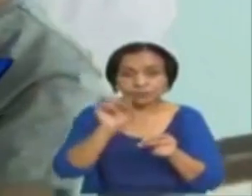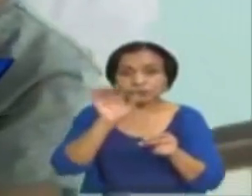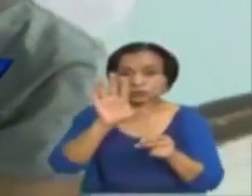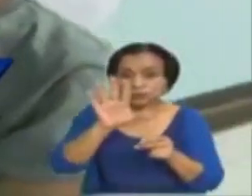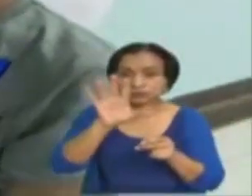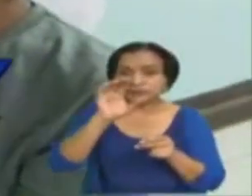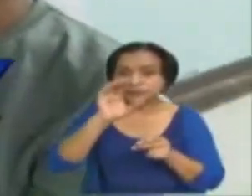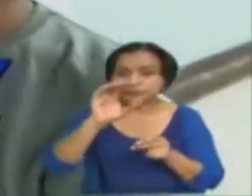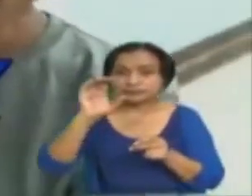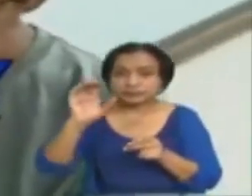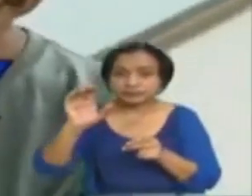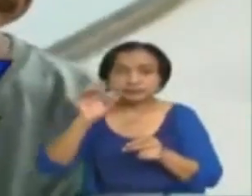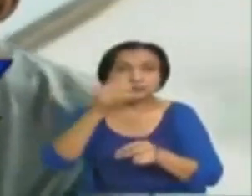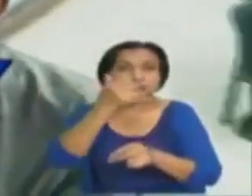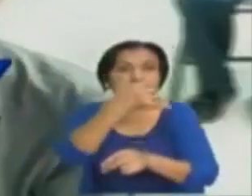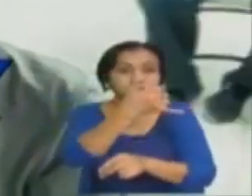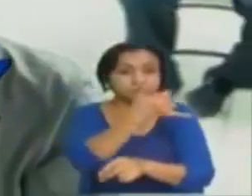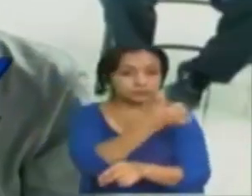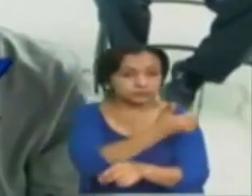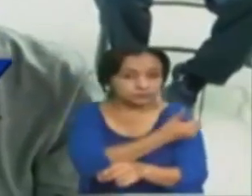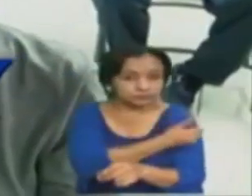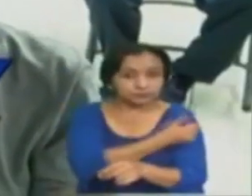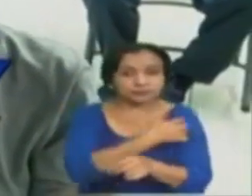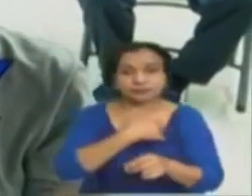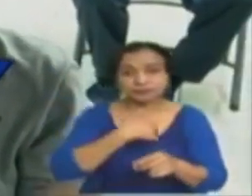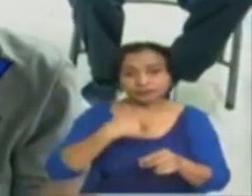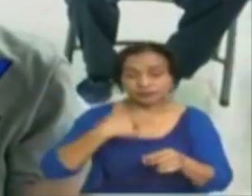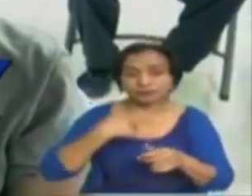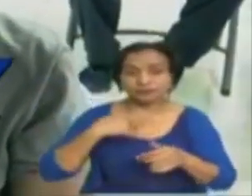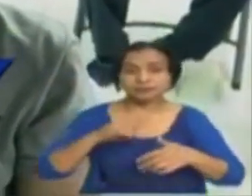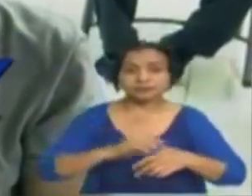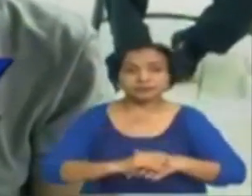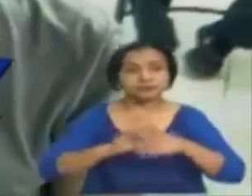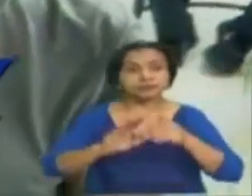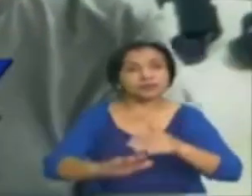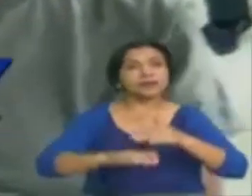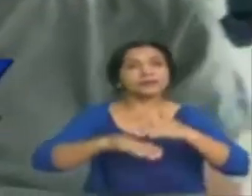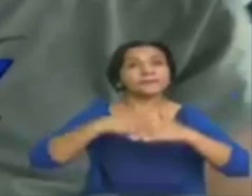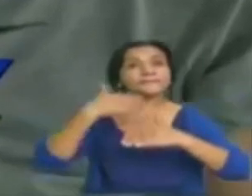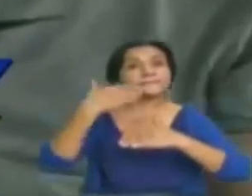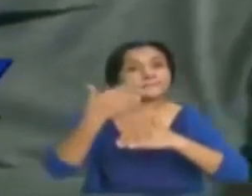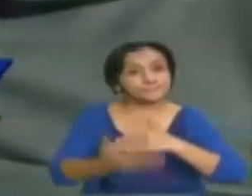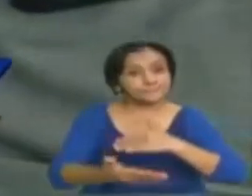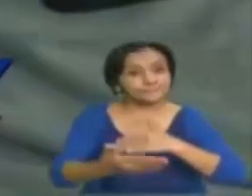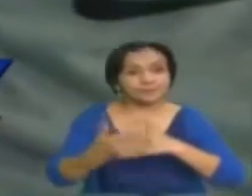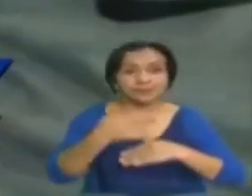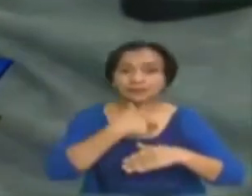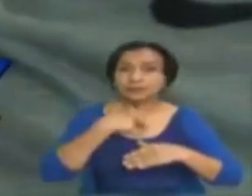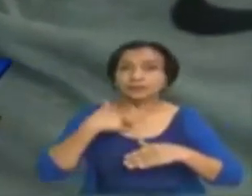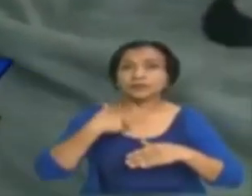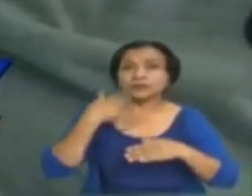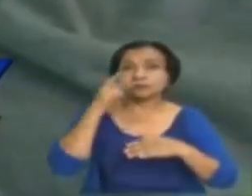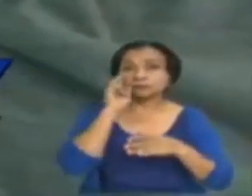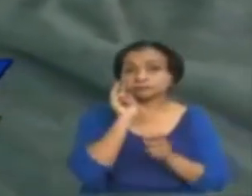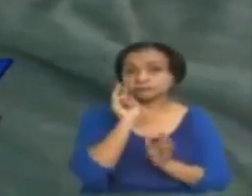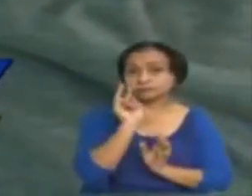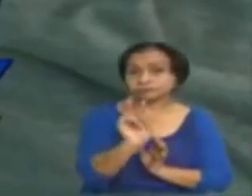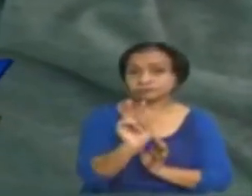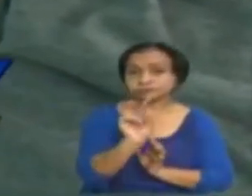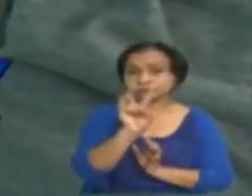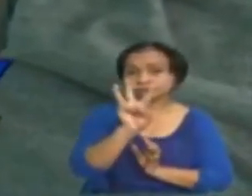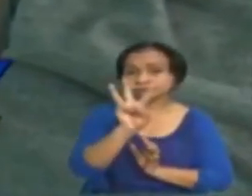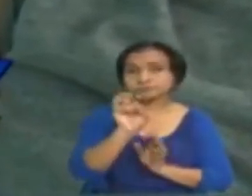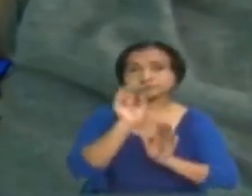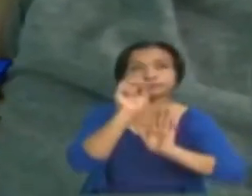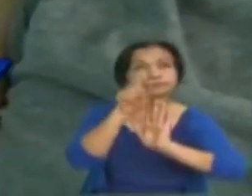El día de mañana continúa la vacunación. El Ministerio de Salud ha hecho llegar a través